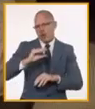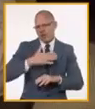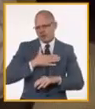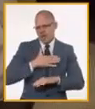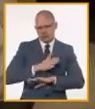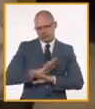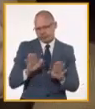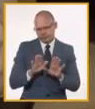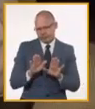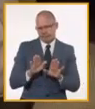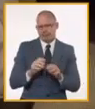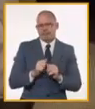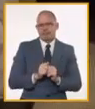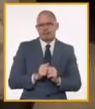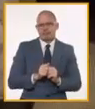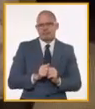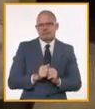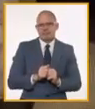sí,